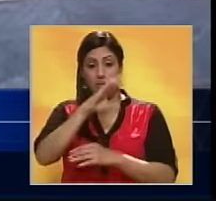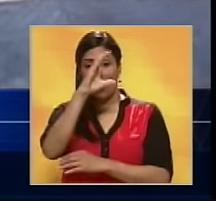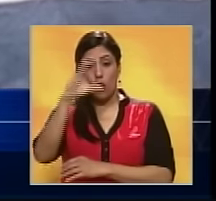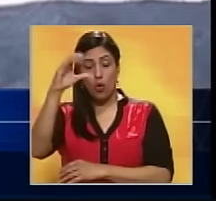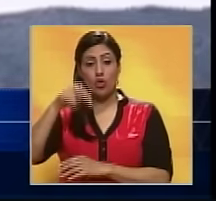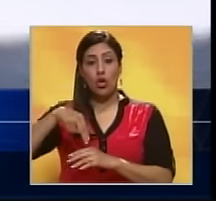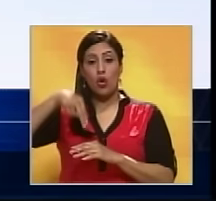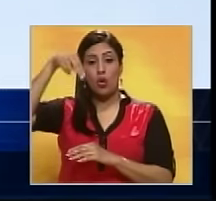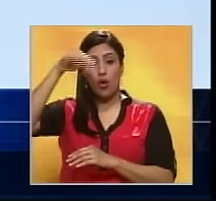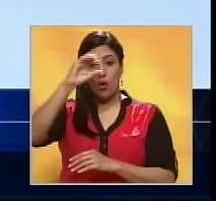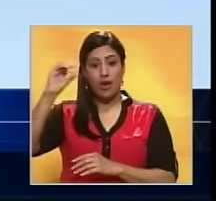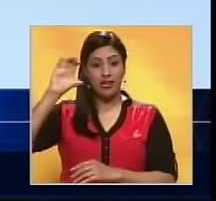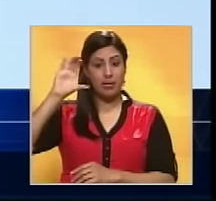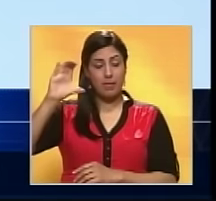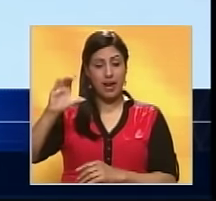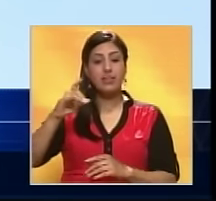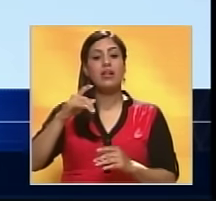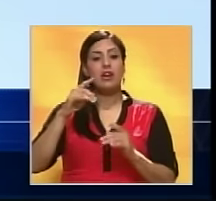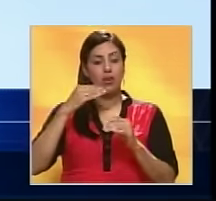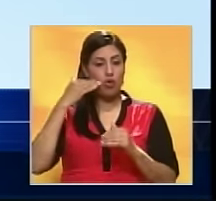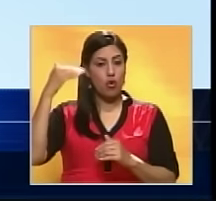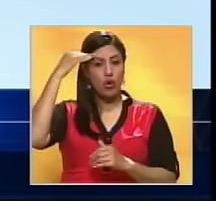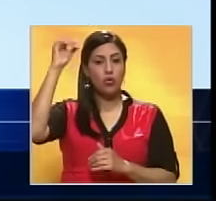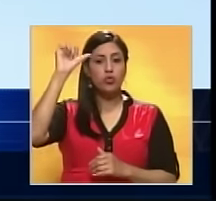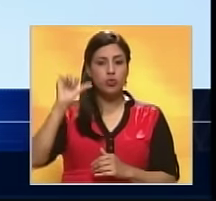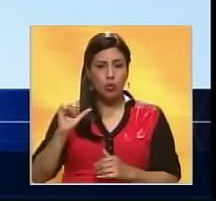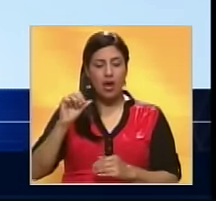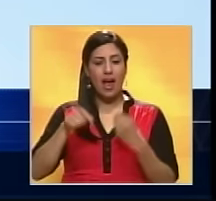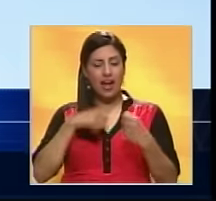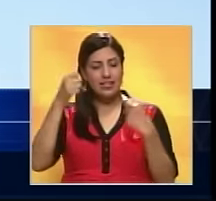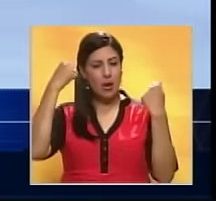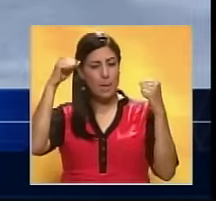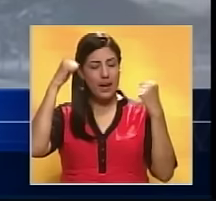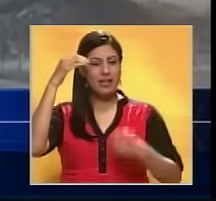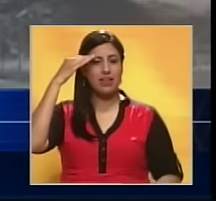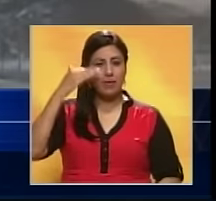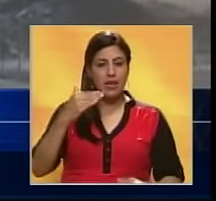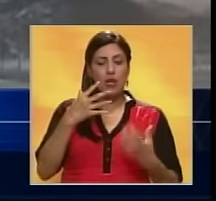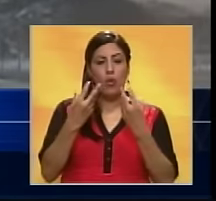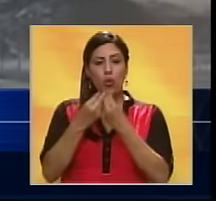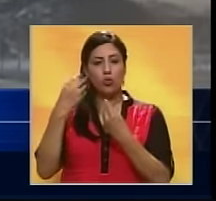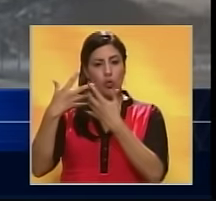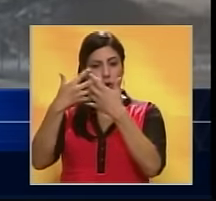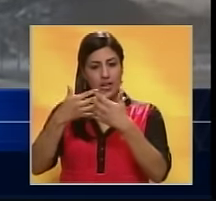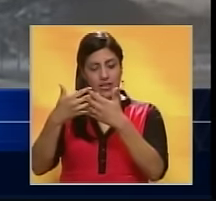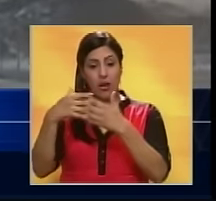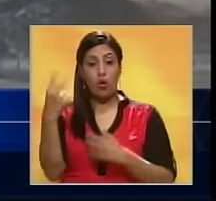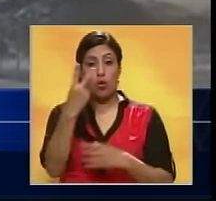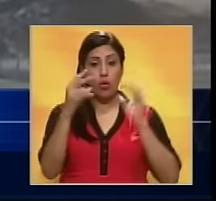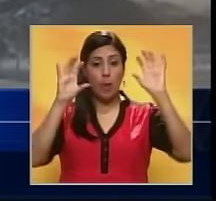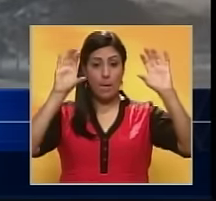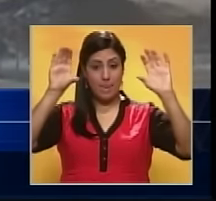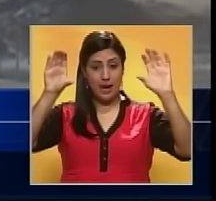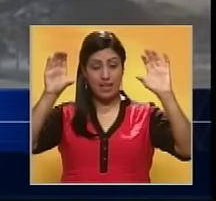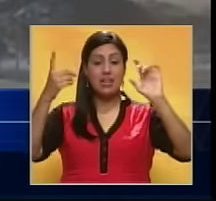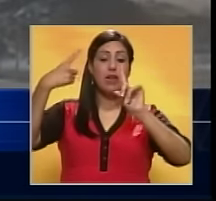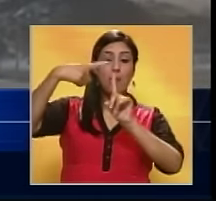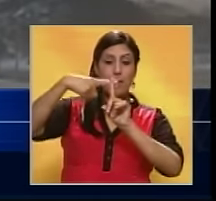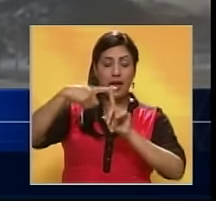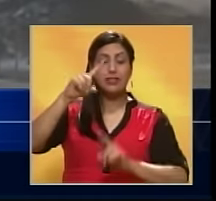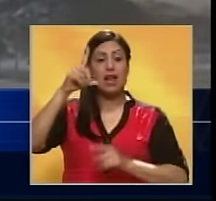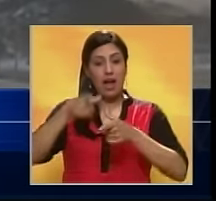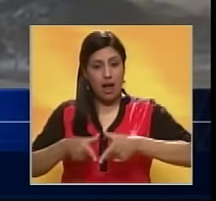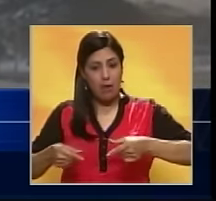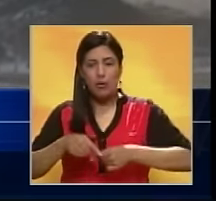costa noroeste del país y mientras Corea del Sur realiza ejercicios militares con Estados Unidos. Ambas naciones, además de